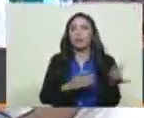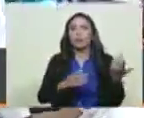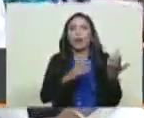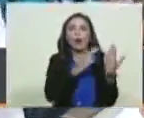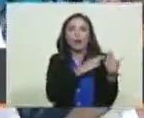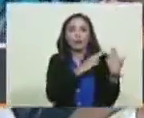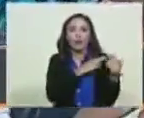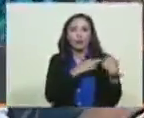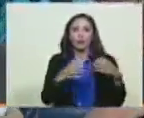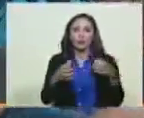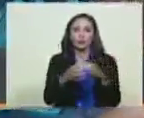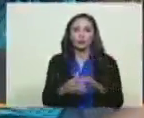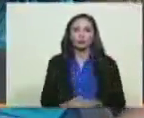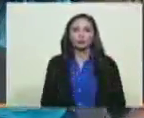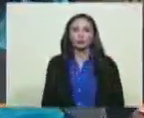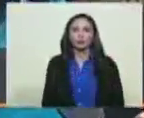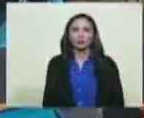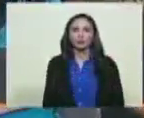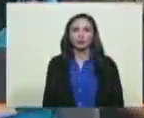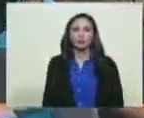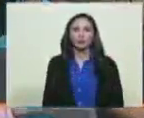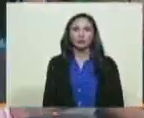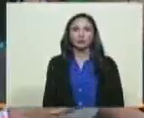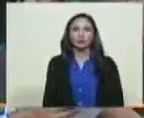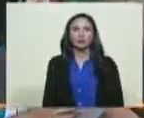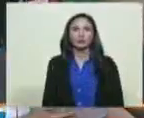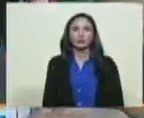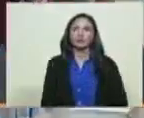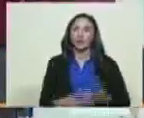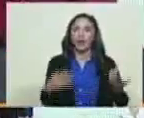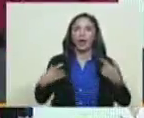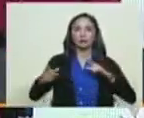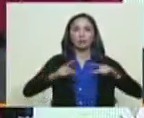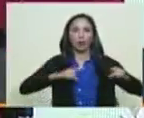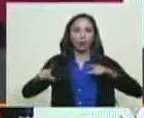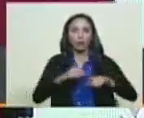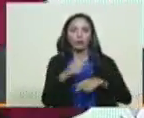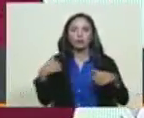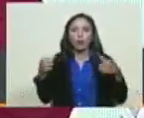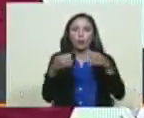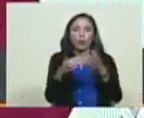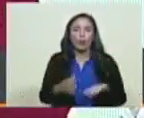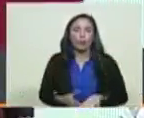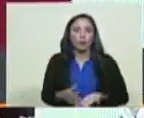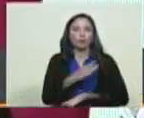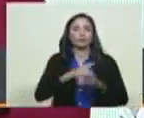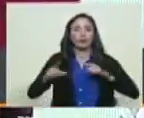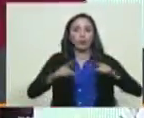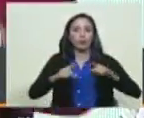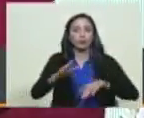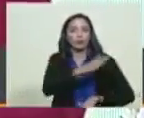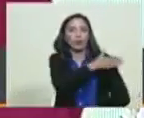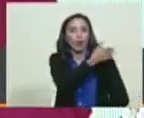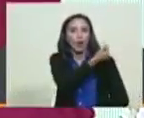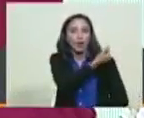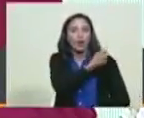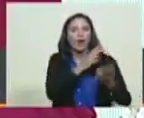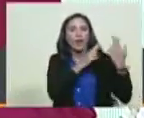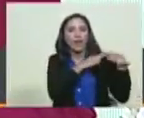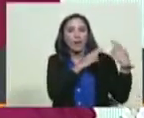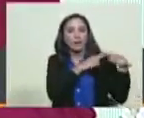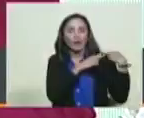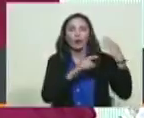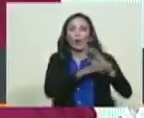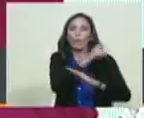general que sea la coordinación central general y máxima autoridad política